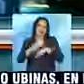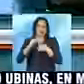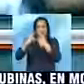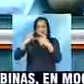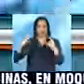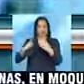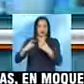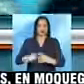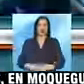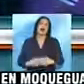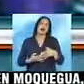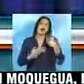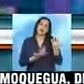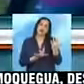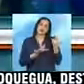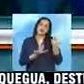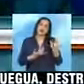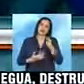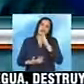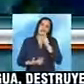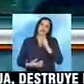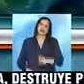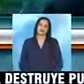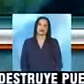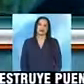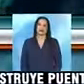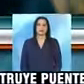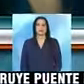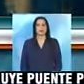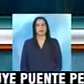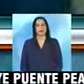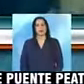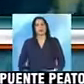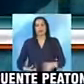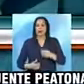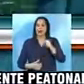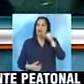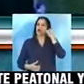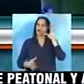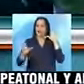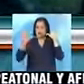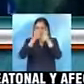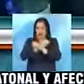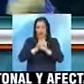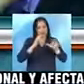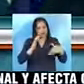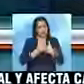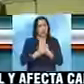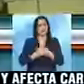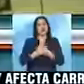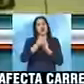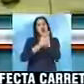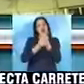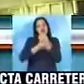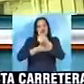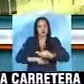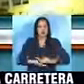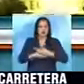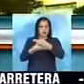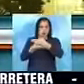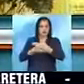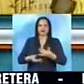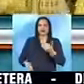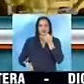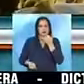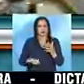este momento, esperando, pues, el resultado final. Maricé, y vimos anoche al candidato llegar con un ramo de flores precisamente y que